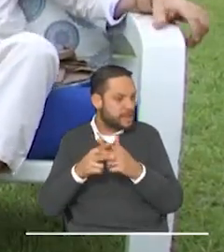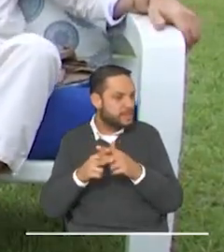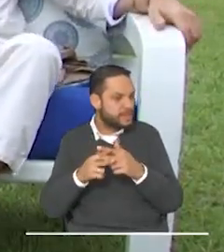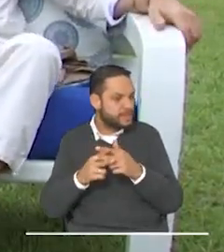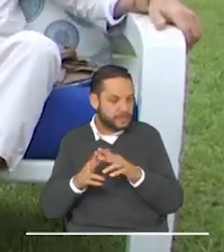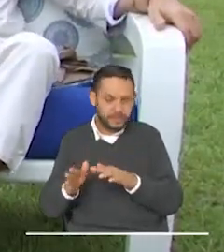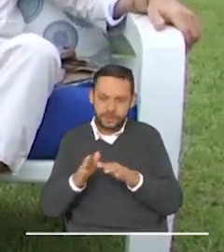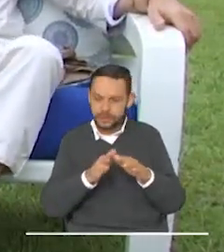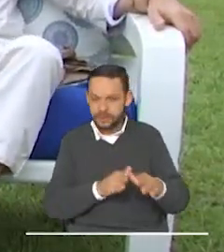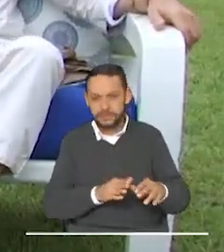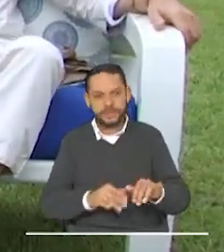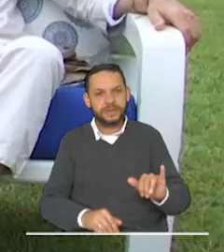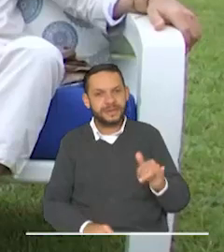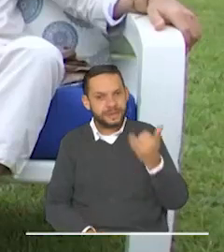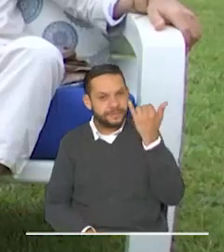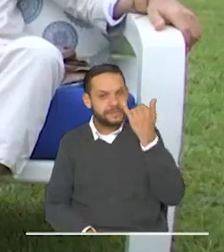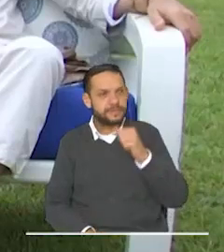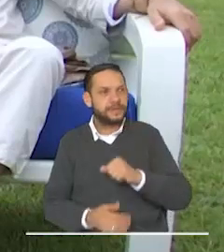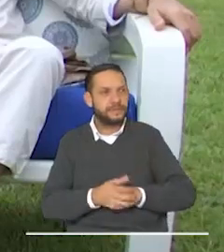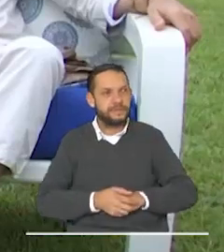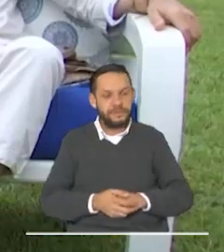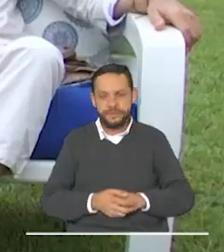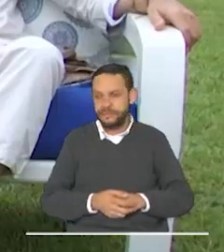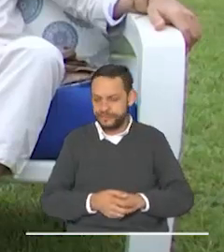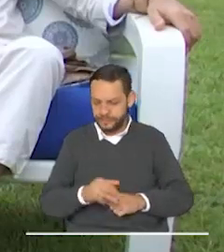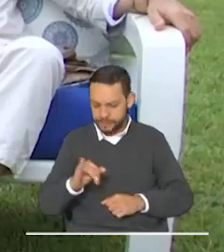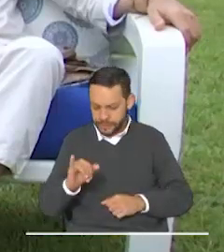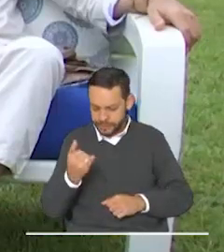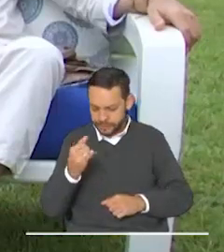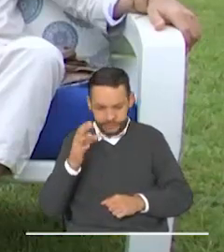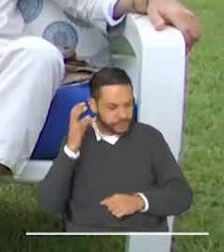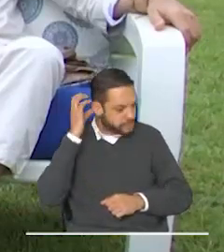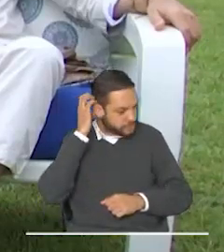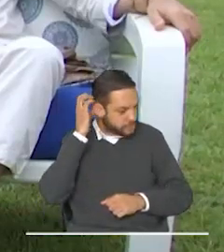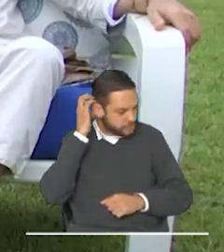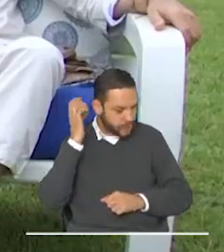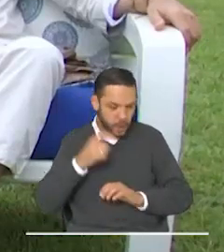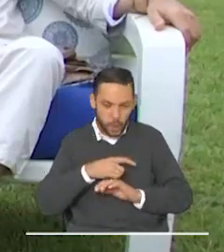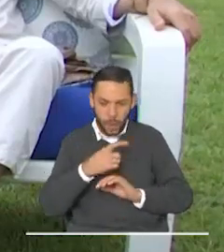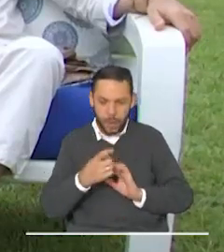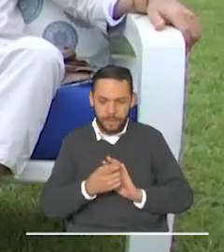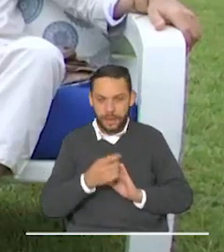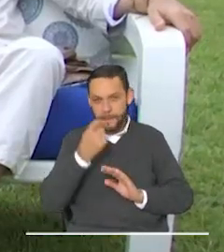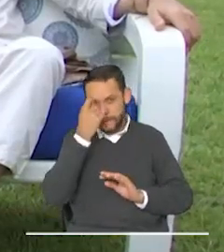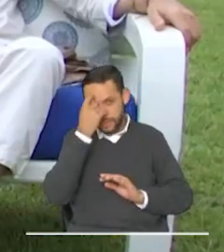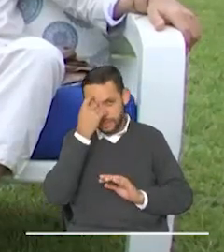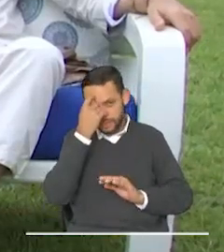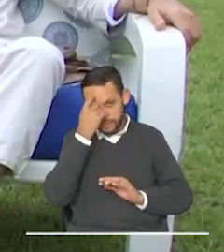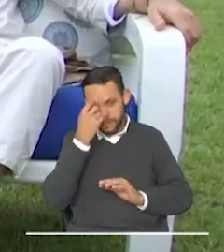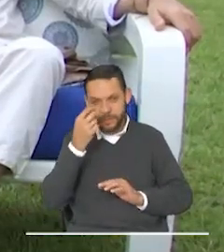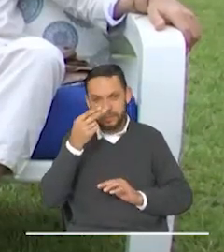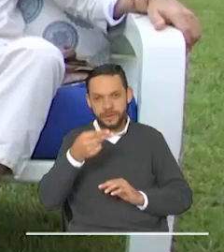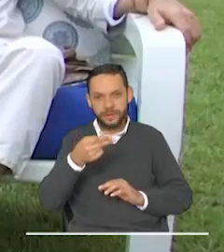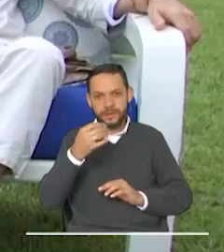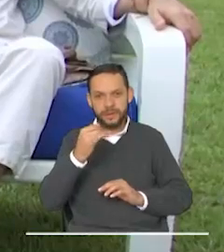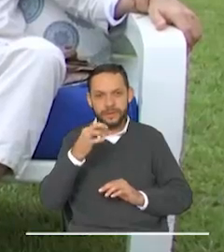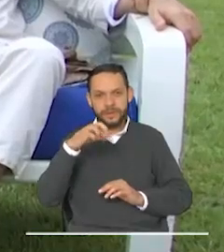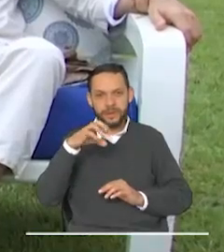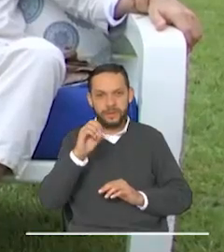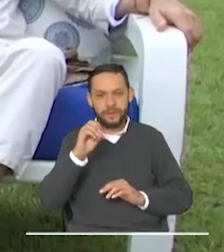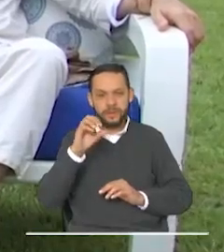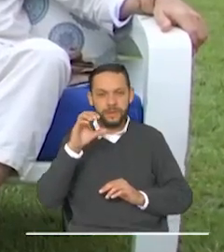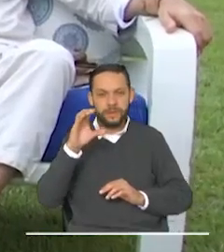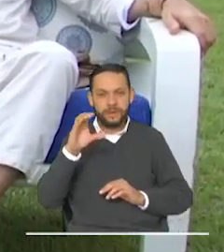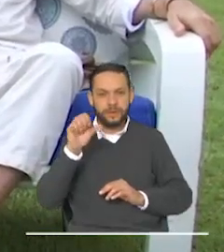sí nuestro cerebro graba todo hay un lugar que se llama el hipocampo que además es muy hermoso es la memoria